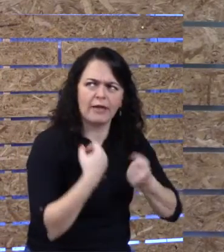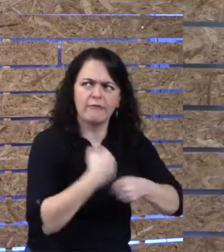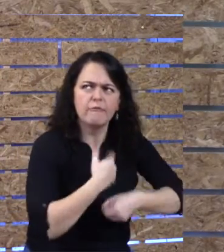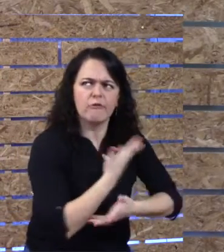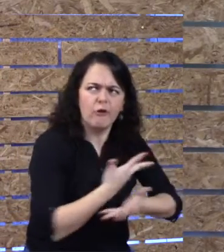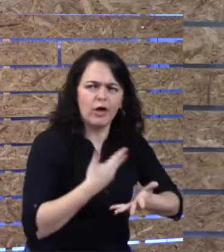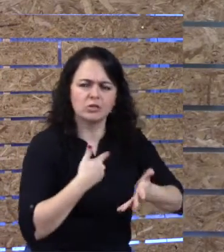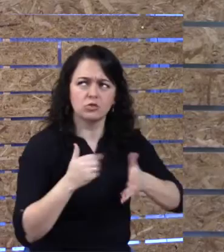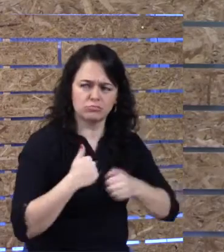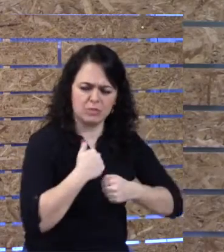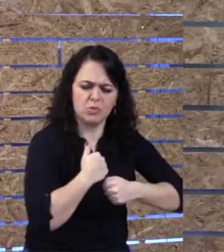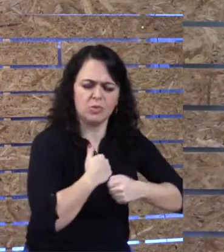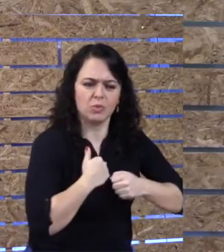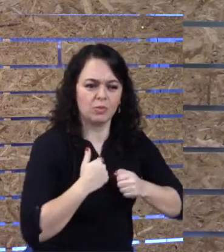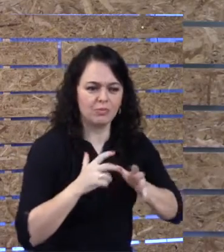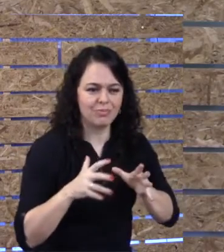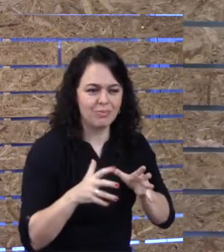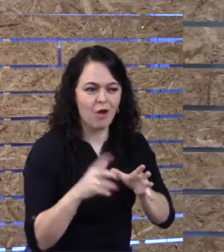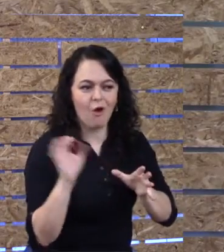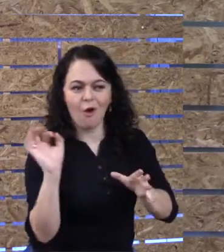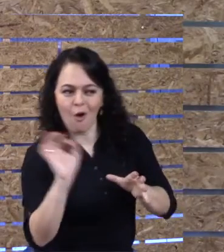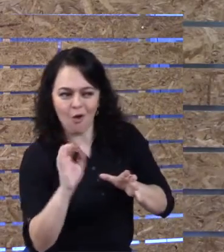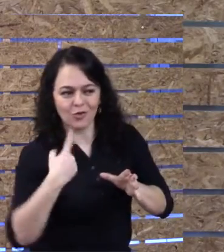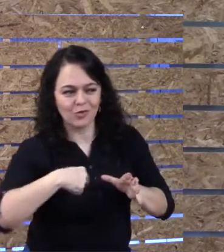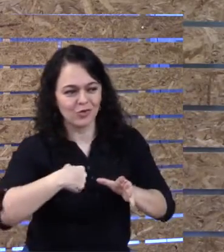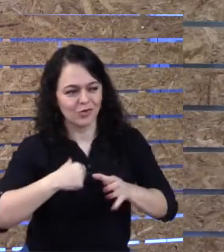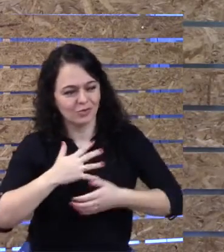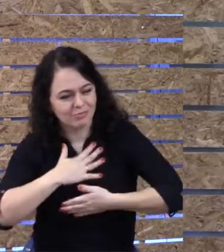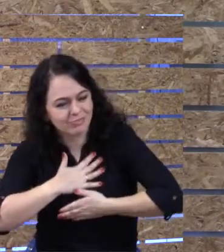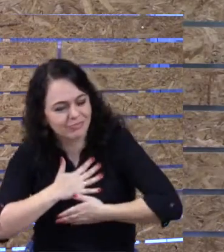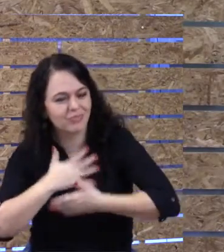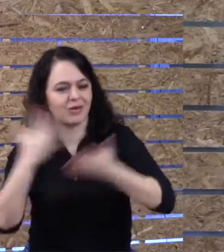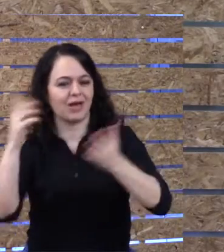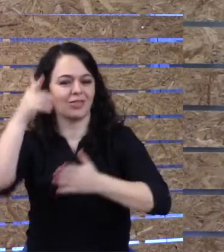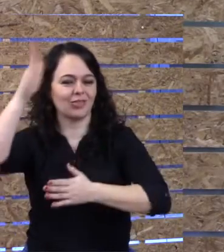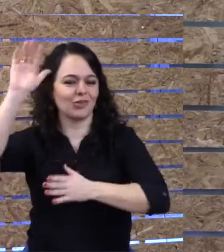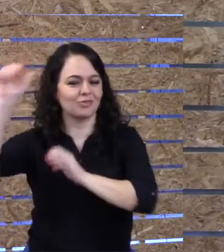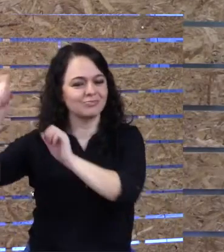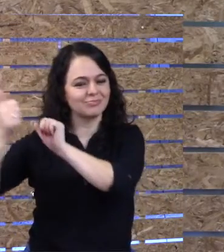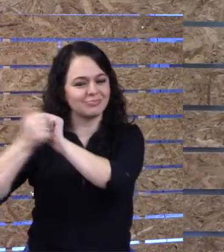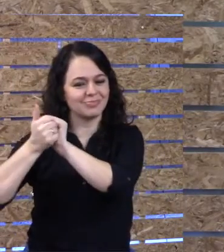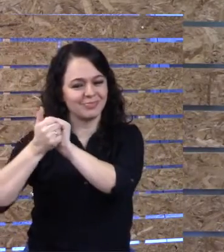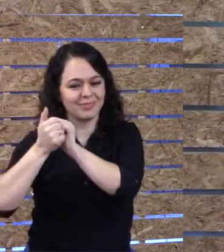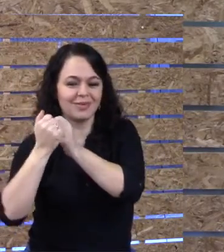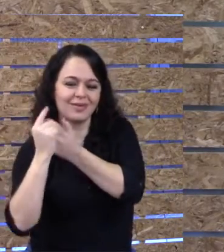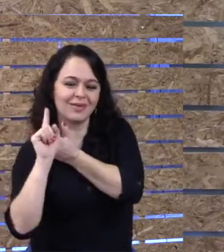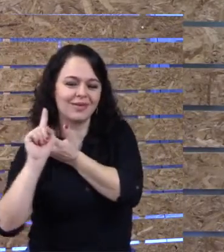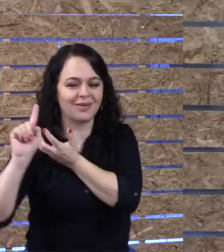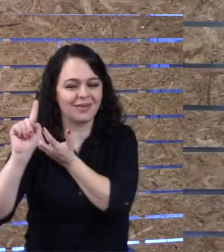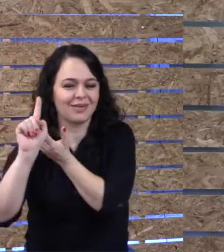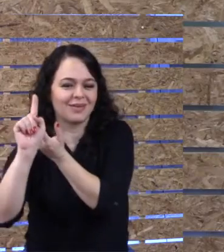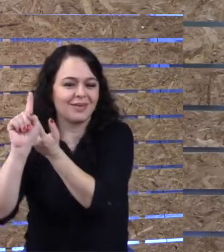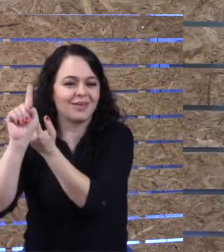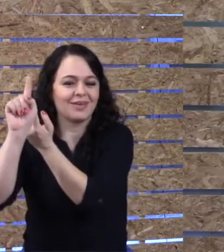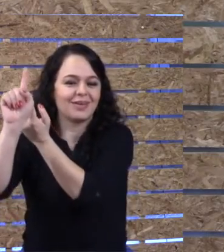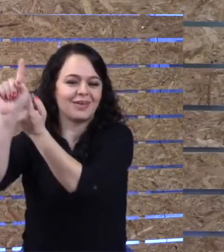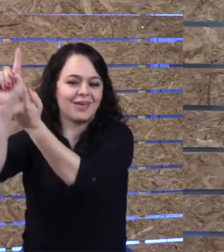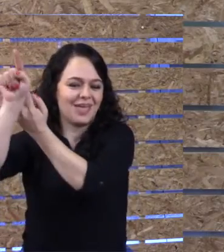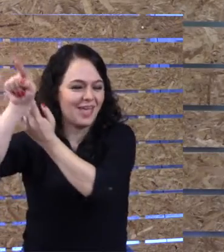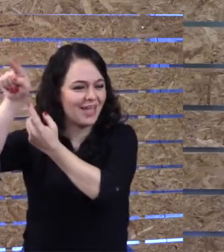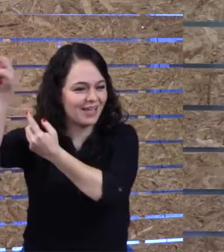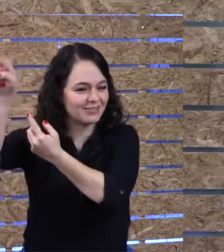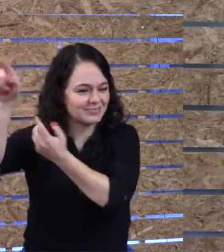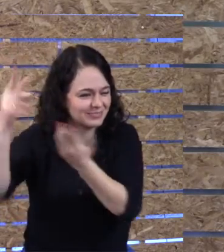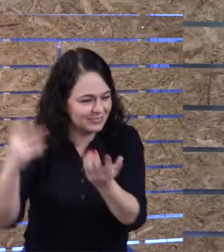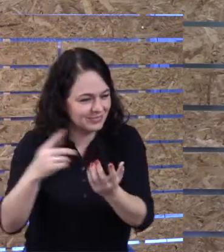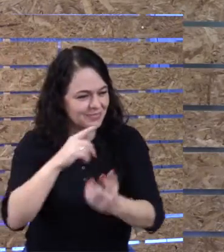oración? ¿Qué tanto tiempo pasas por Él? ¿Qué tanto le clamas, como aprendíamos la semana pasada? ¿Qué tanto te lamentas delante de Él?